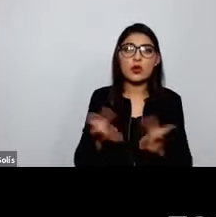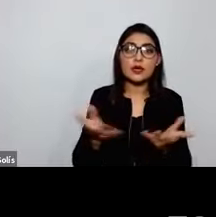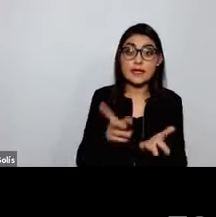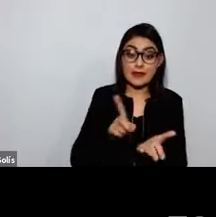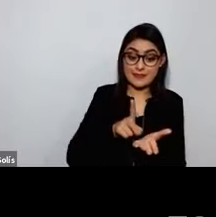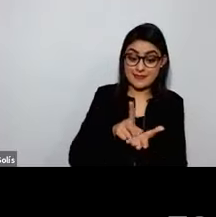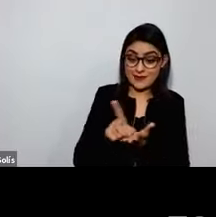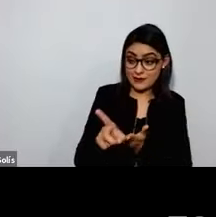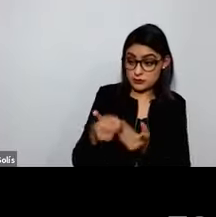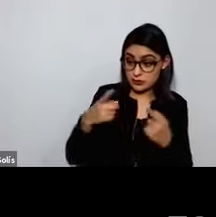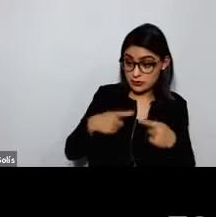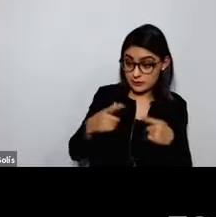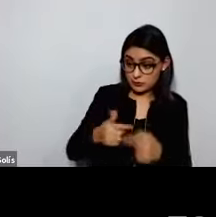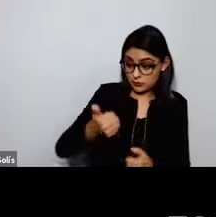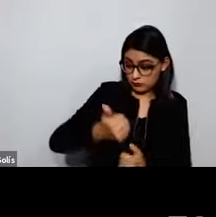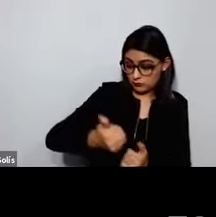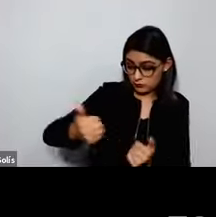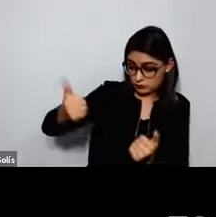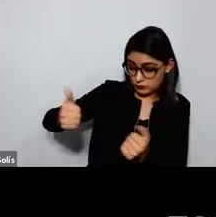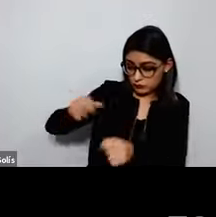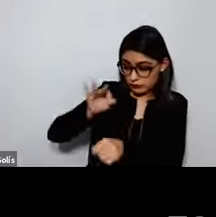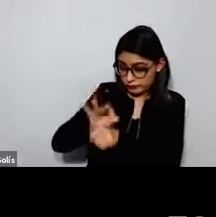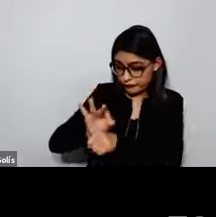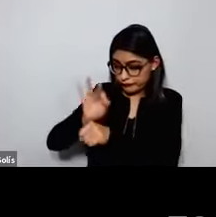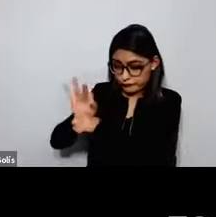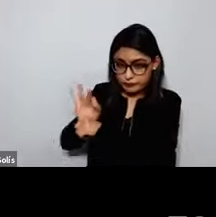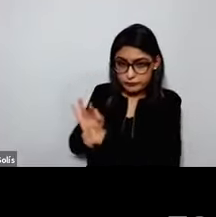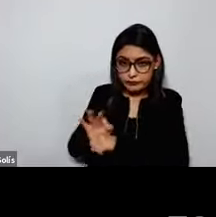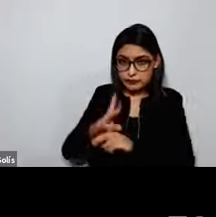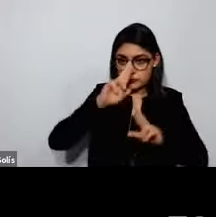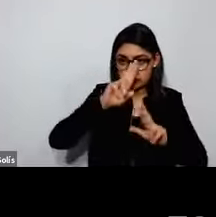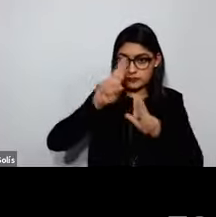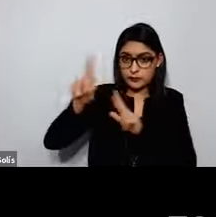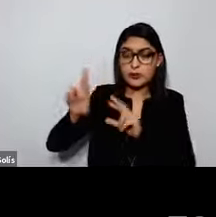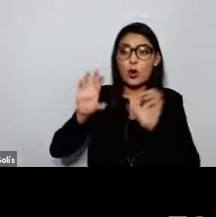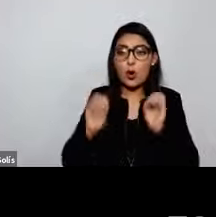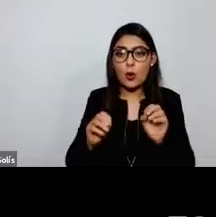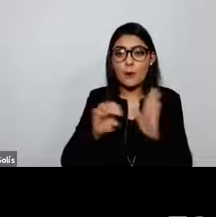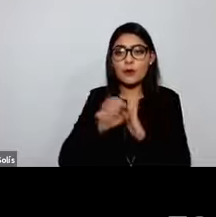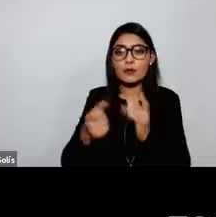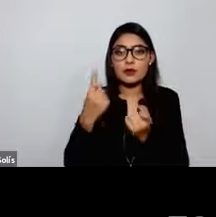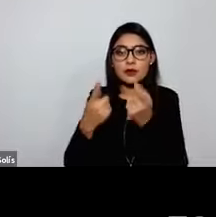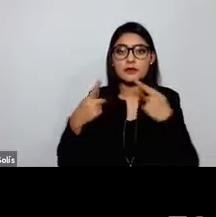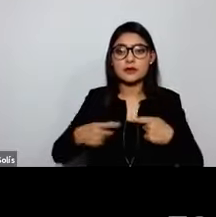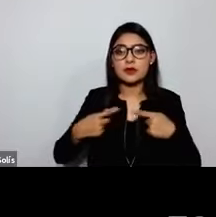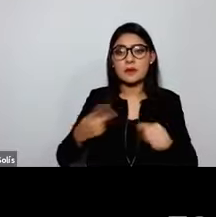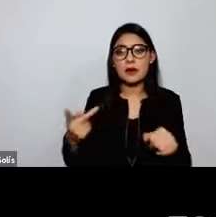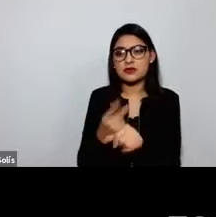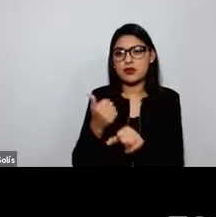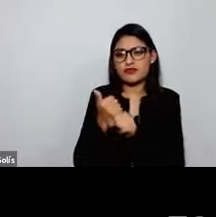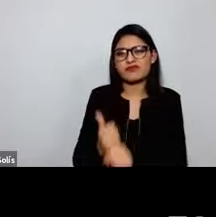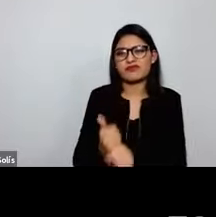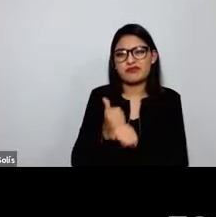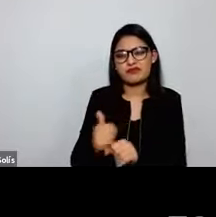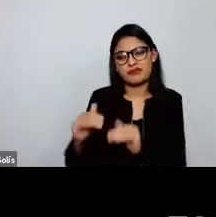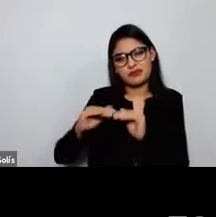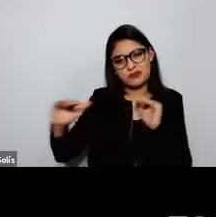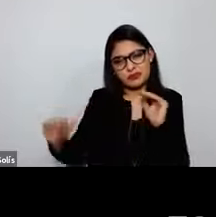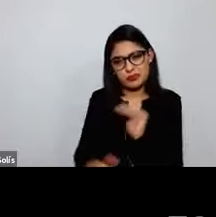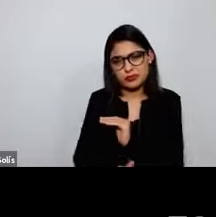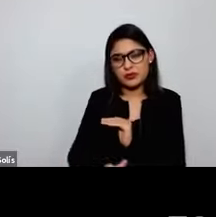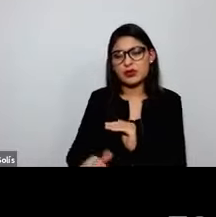tutelamos los derechos de las personas, sobre todo aquellas que han vivido en una situación de desventaja, en un contexto de